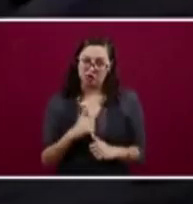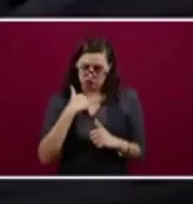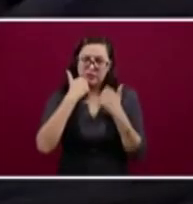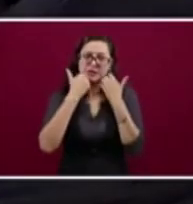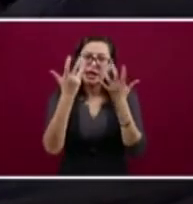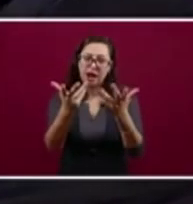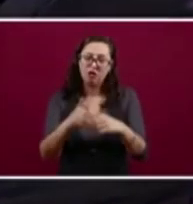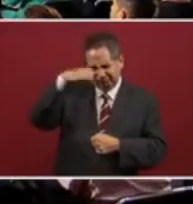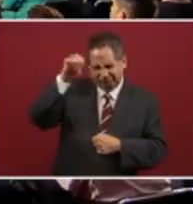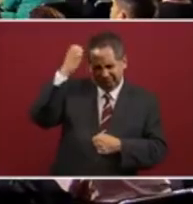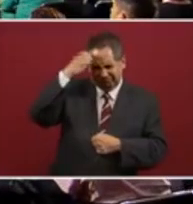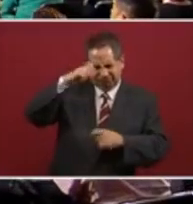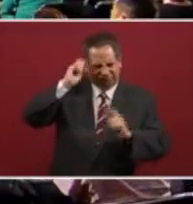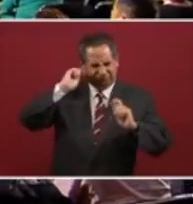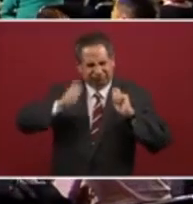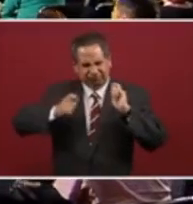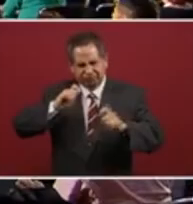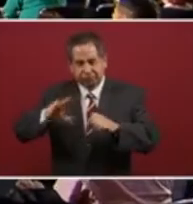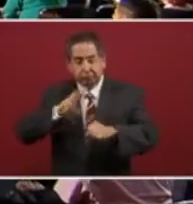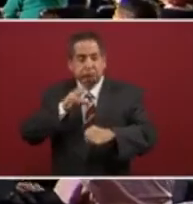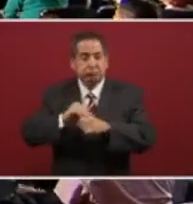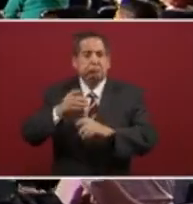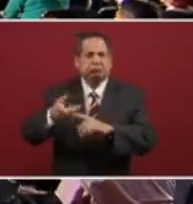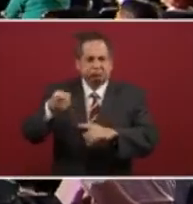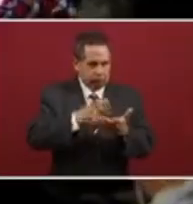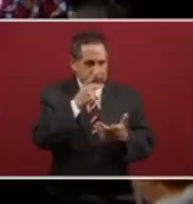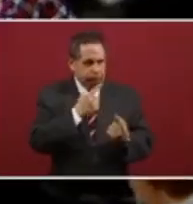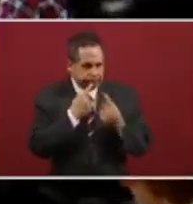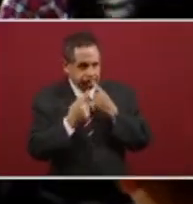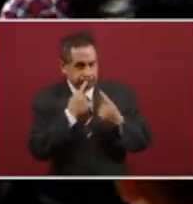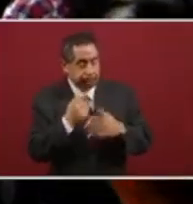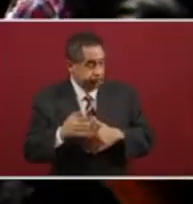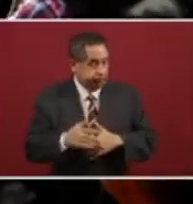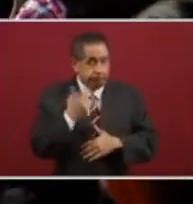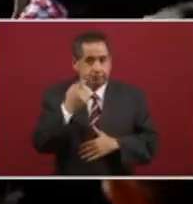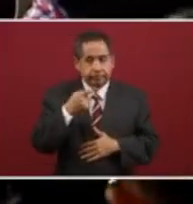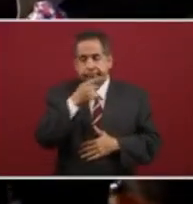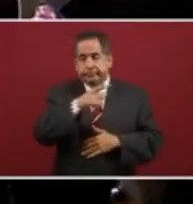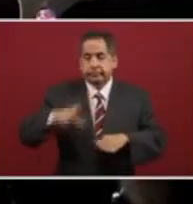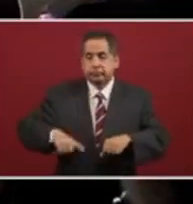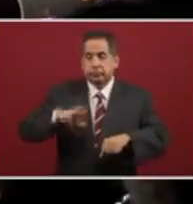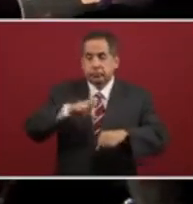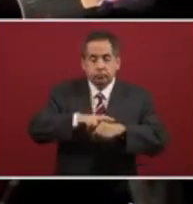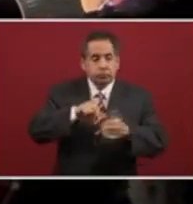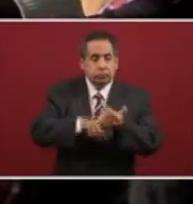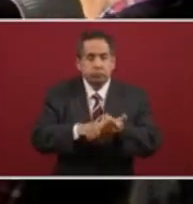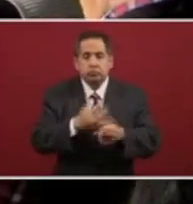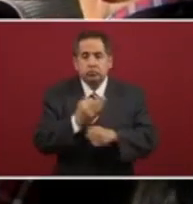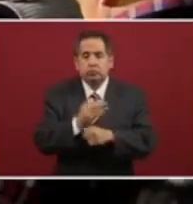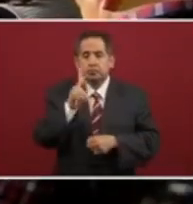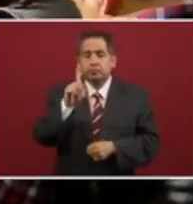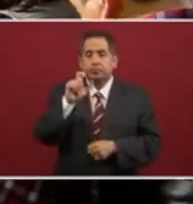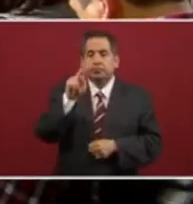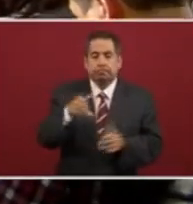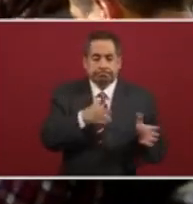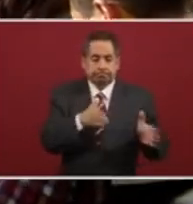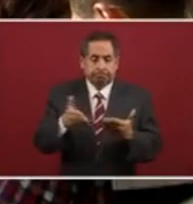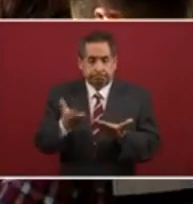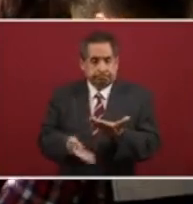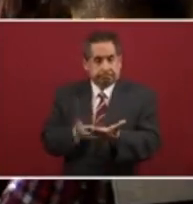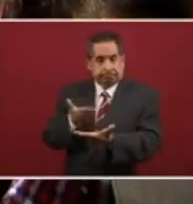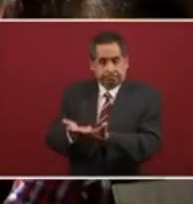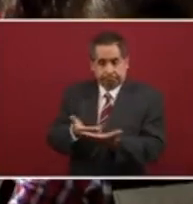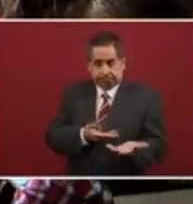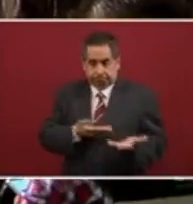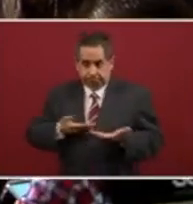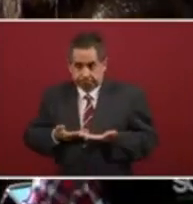Entonces, es igualdad. El presidente López Obrador destacó que las elecciones que se realizaron